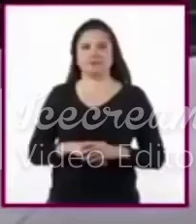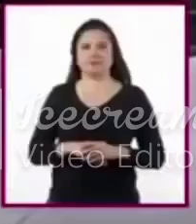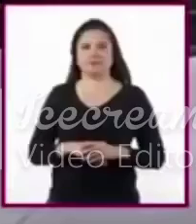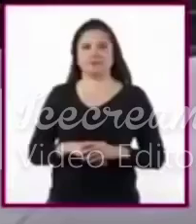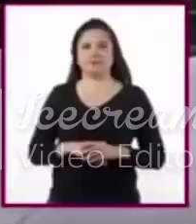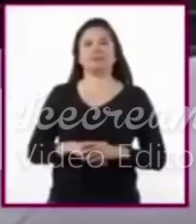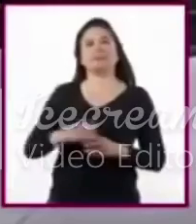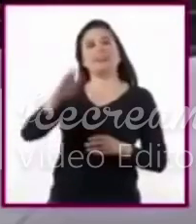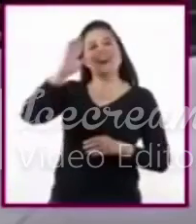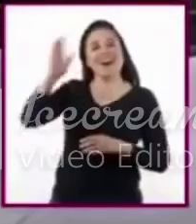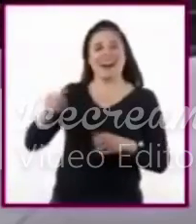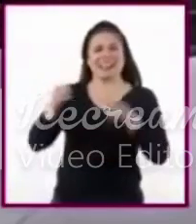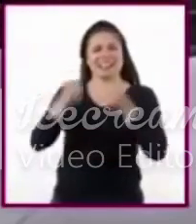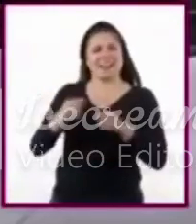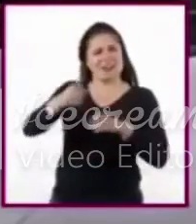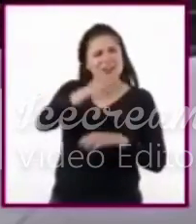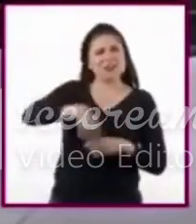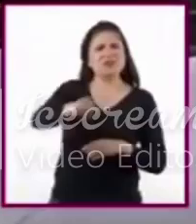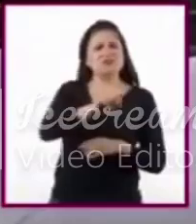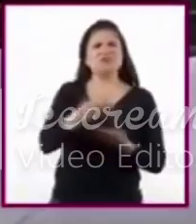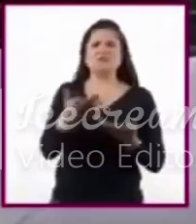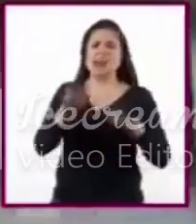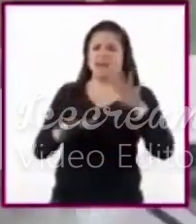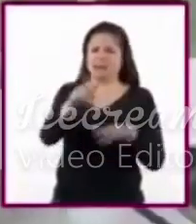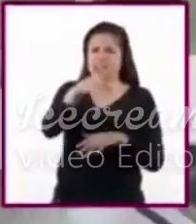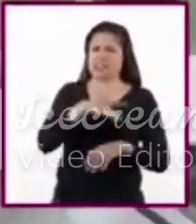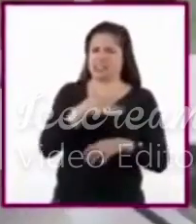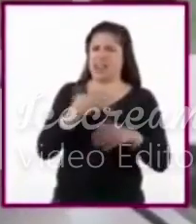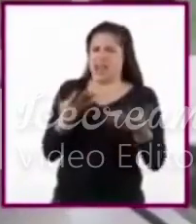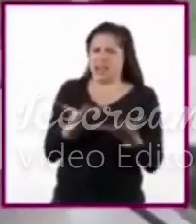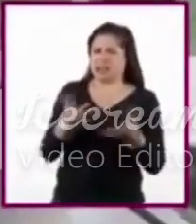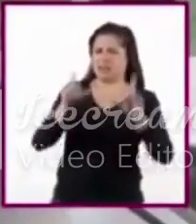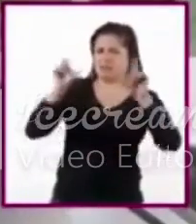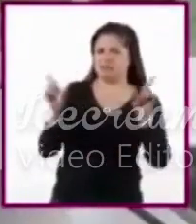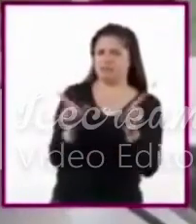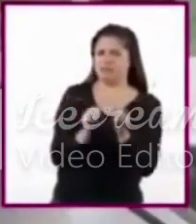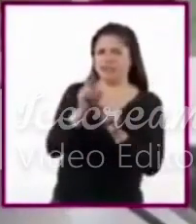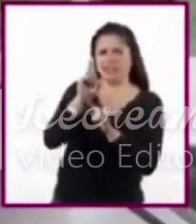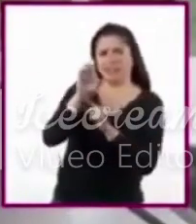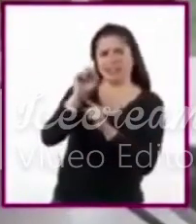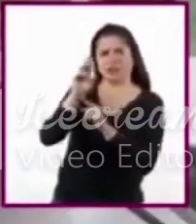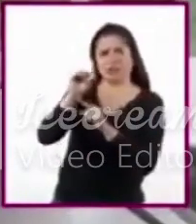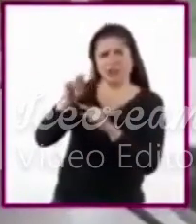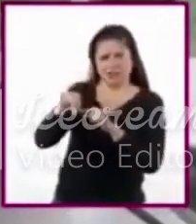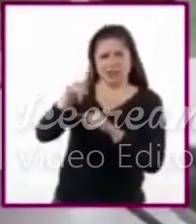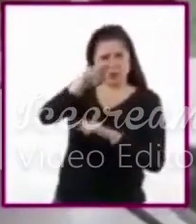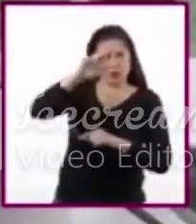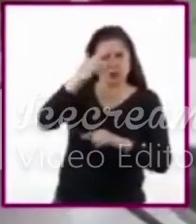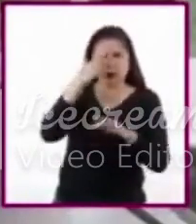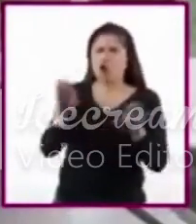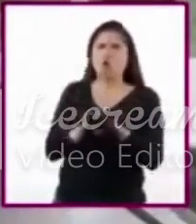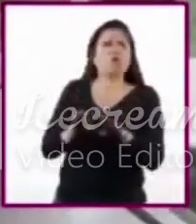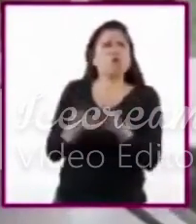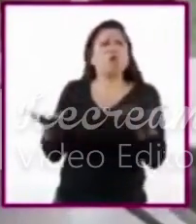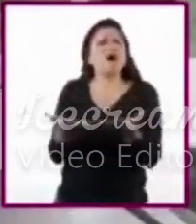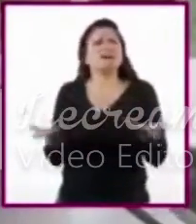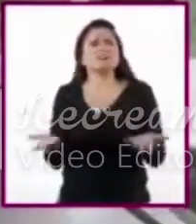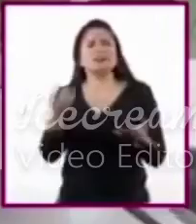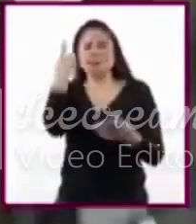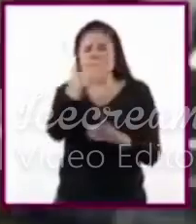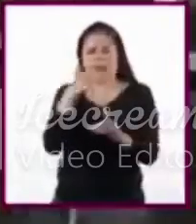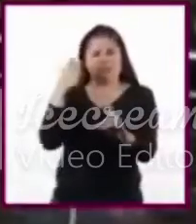Hola, seguramente alguna vez han tenido que hacer un resumen. ¿Recuerdan cómo lo elaboraron? ¿Con qué finalidad lo